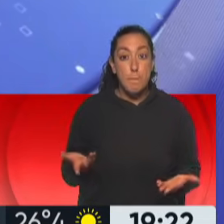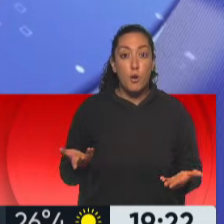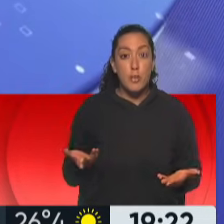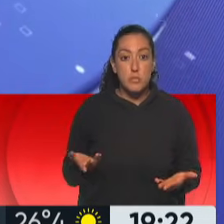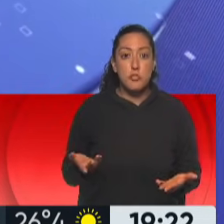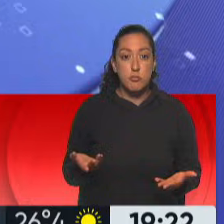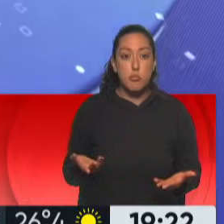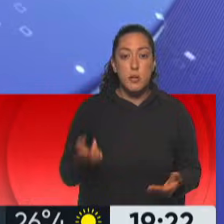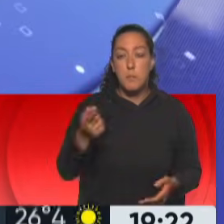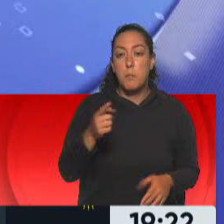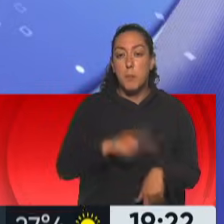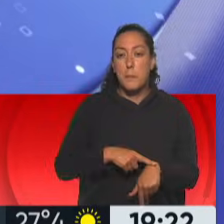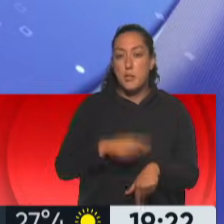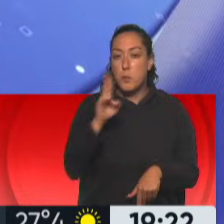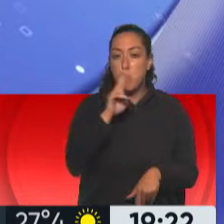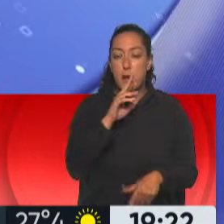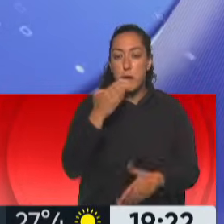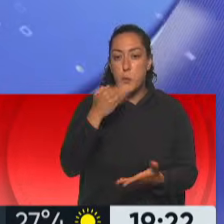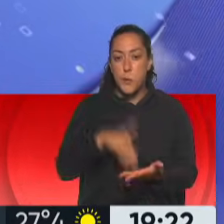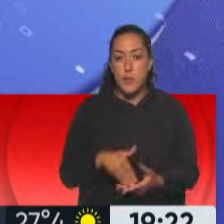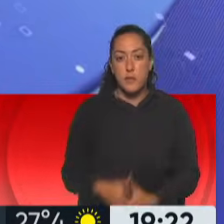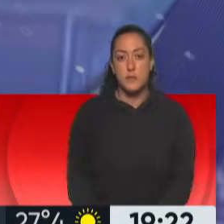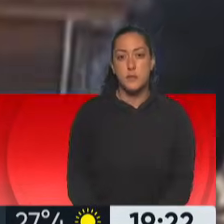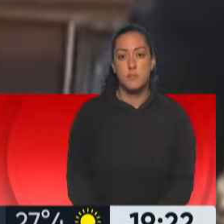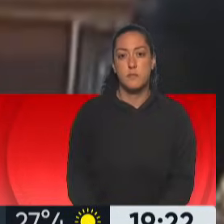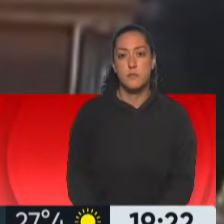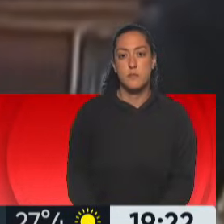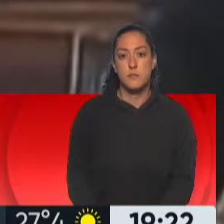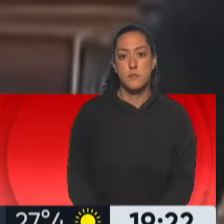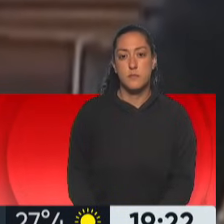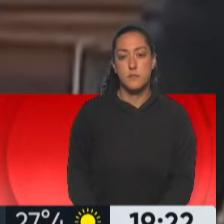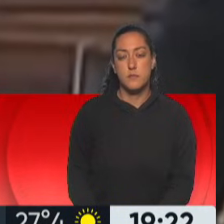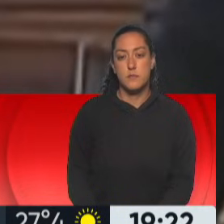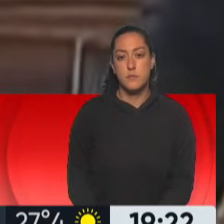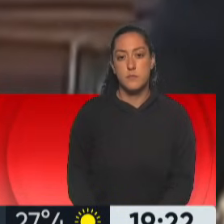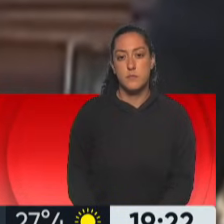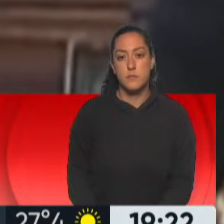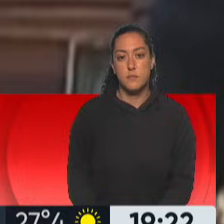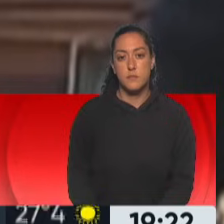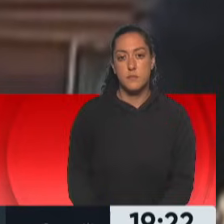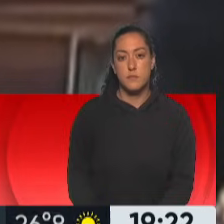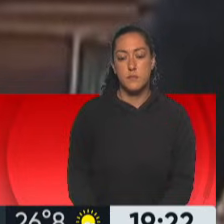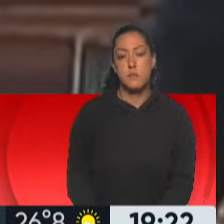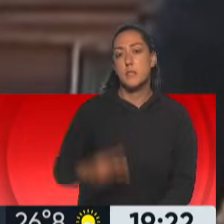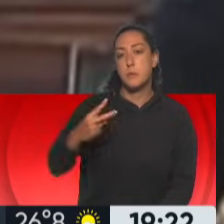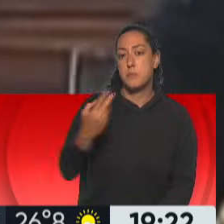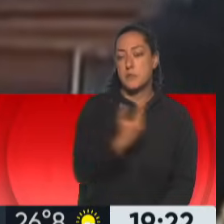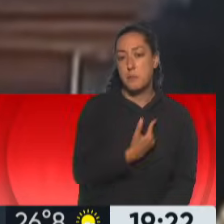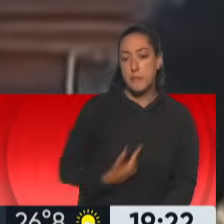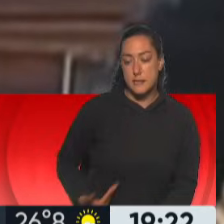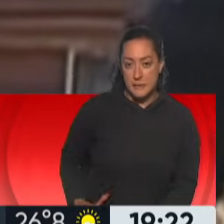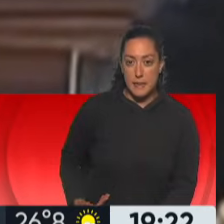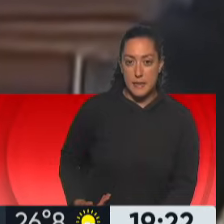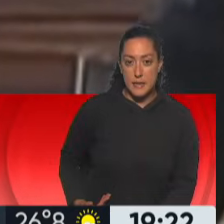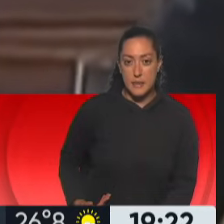tenemos. El momento en que juraba Delcy Rodríguez justamente. Allí está. Vicepresidenta ejecutiva